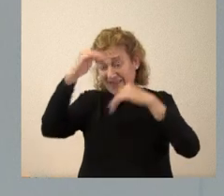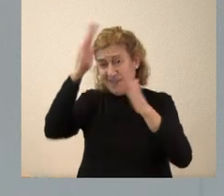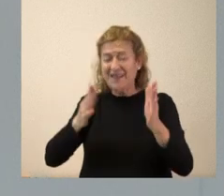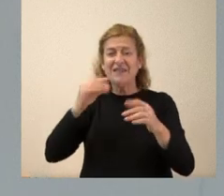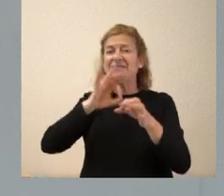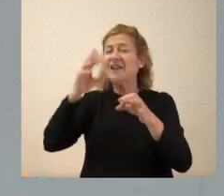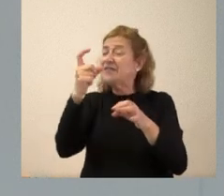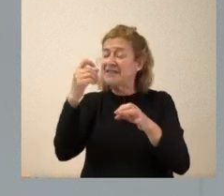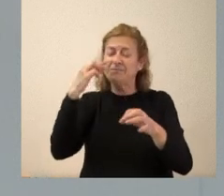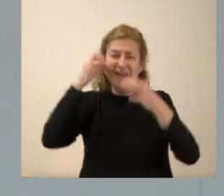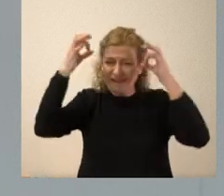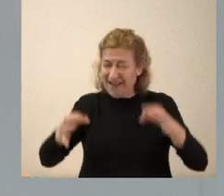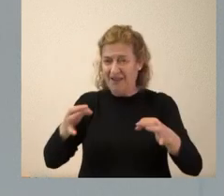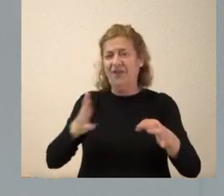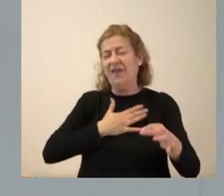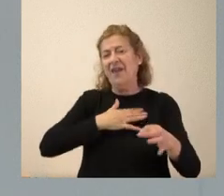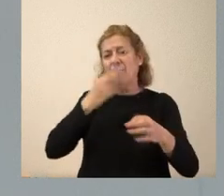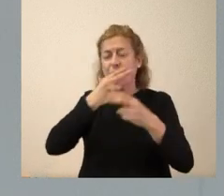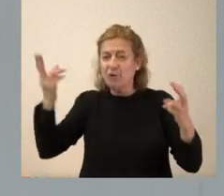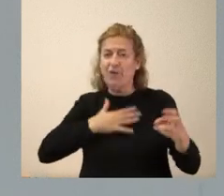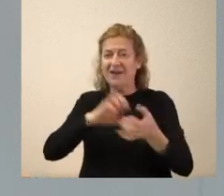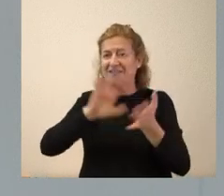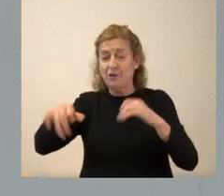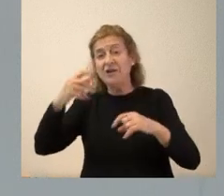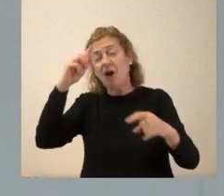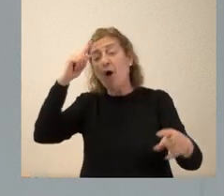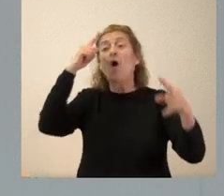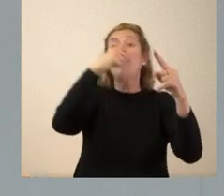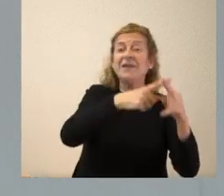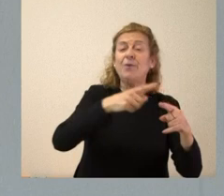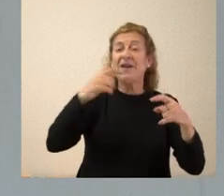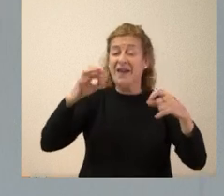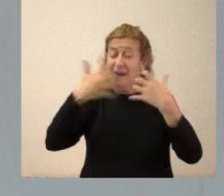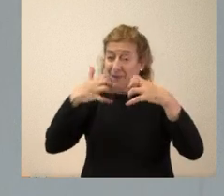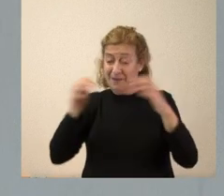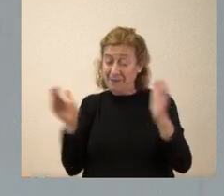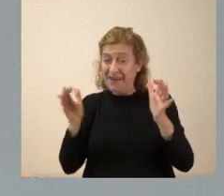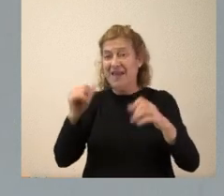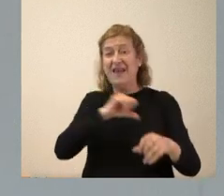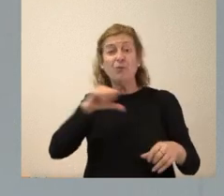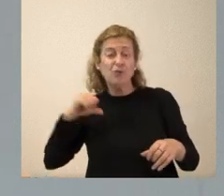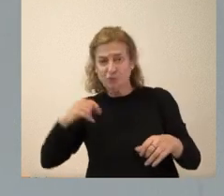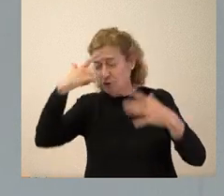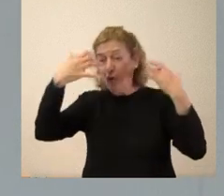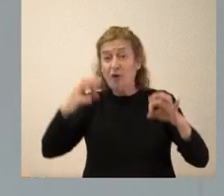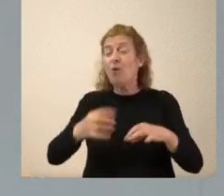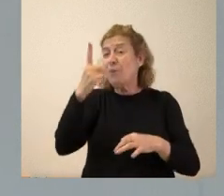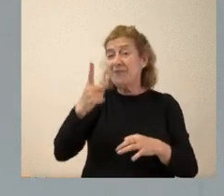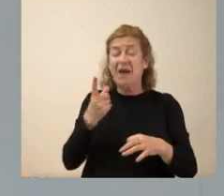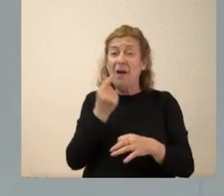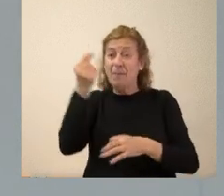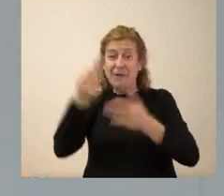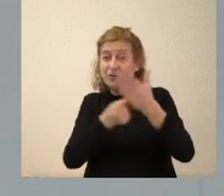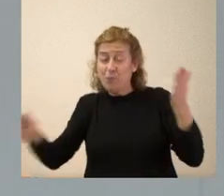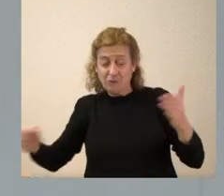servicios públicos de Castilla y león si decíamos que el objetivo tenía que ver con ayudar a pymes y autónomos lógicamente el tener un presupuesto de Castilla